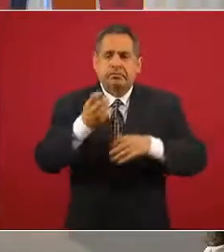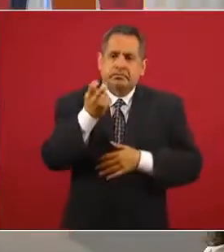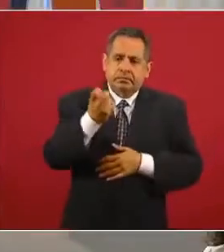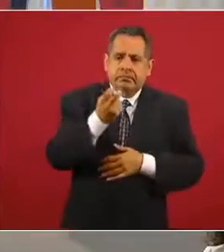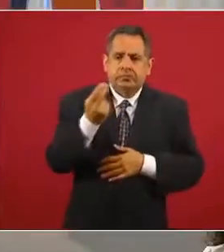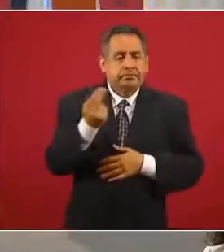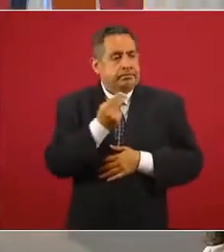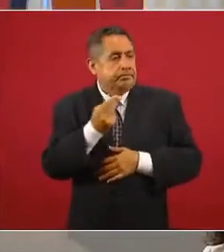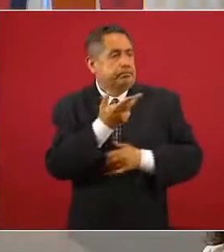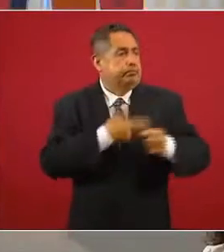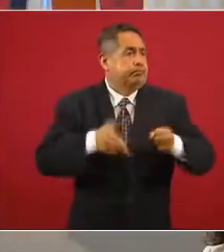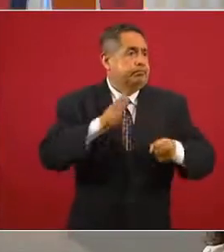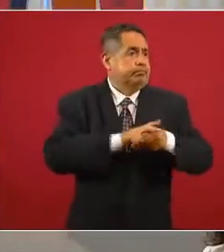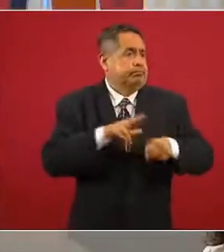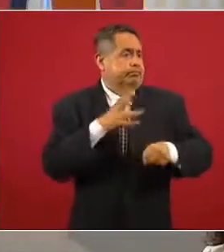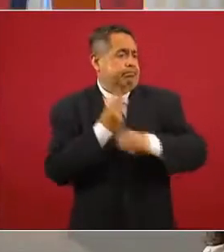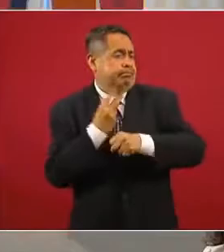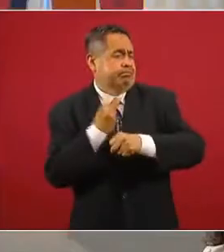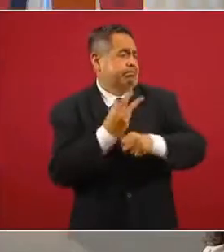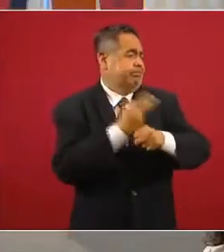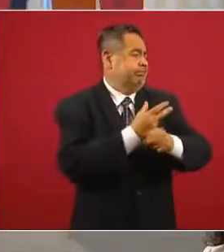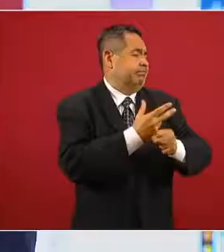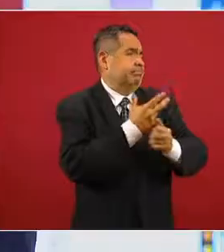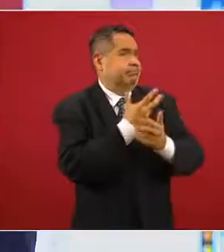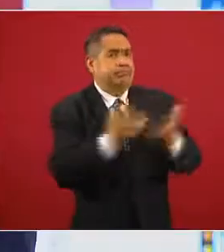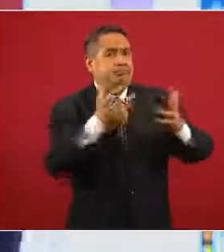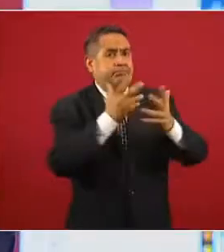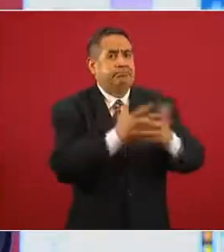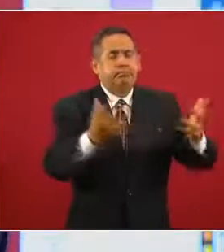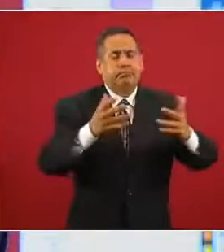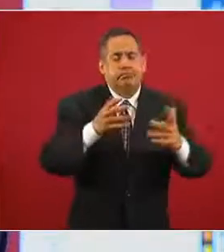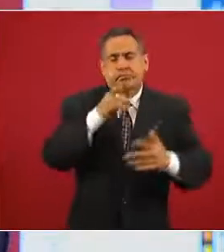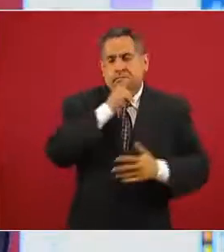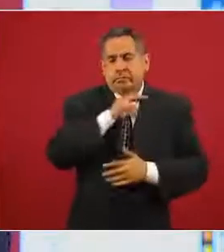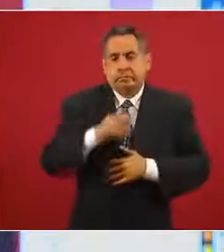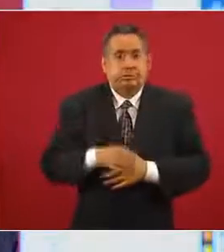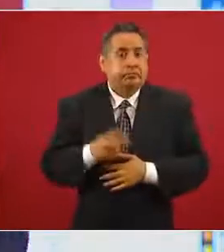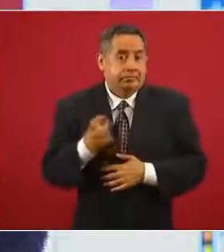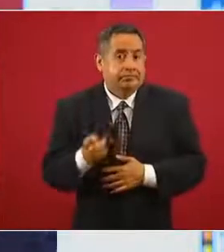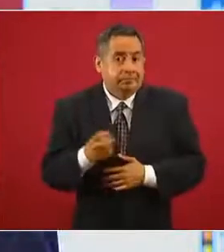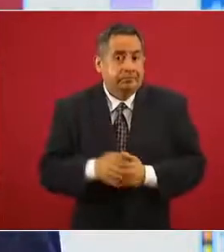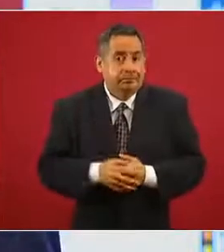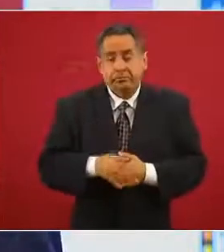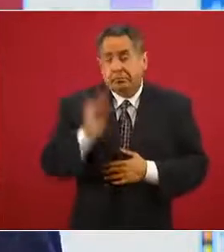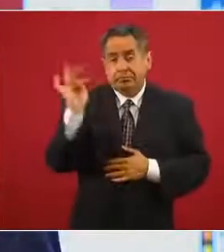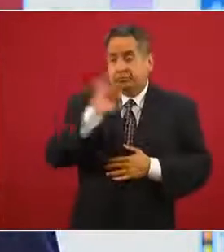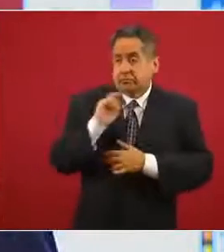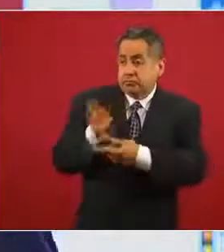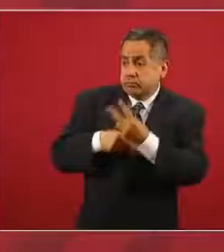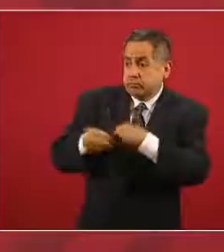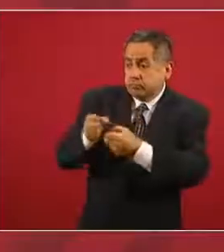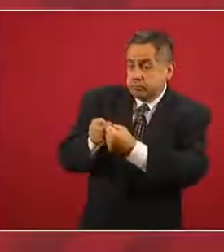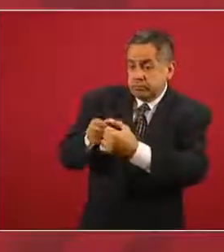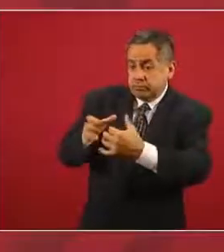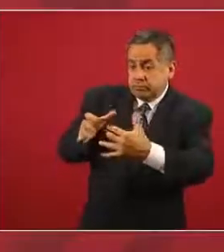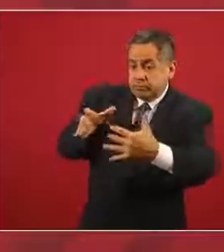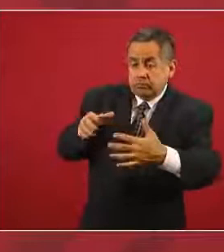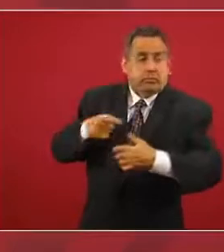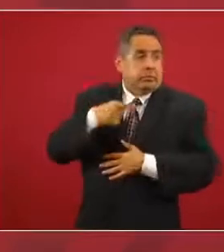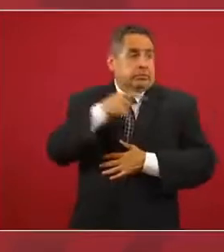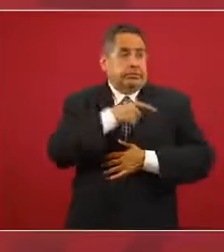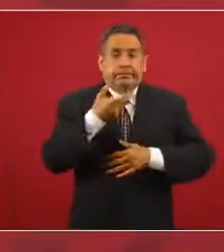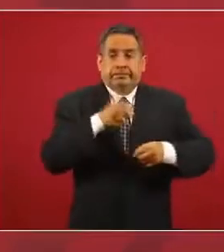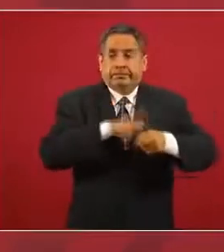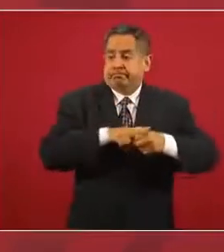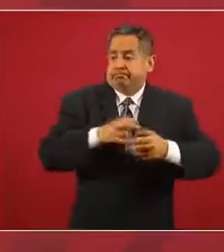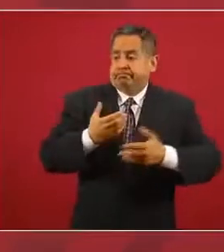en un tiempo históricamente rápido. Esta amenaza de que se saturen los hospitales ha sido contemplada